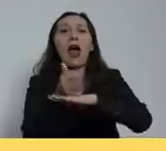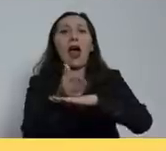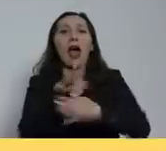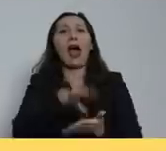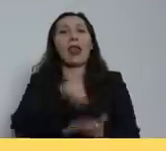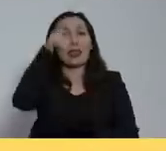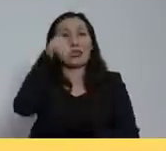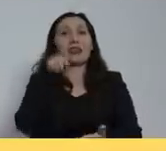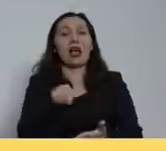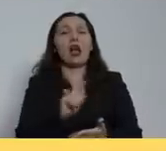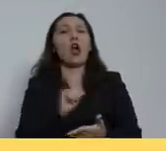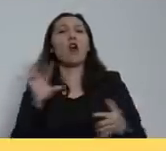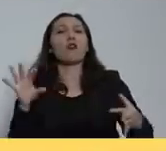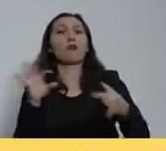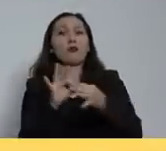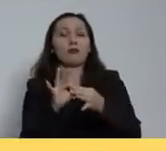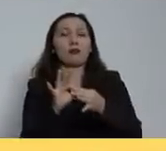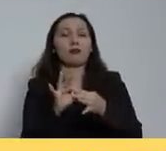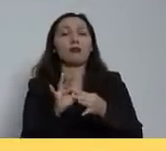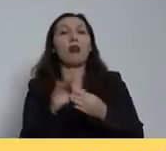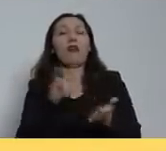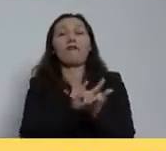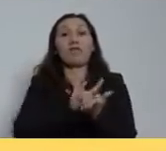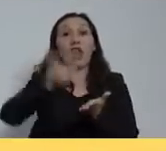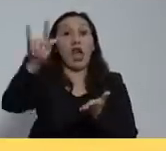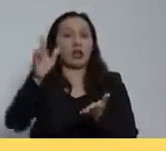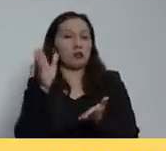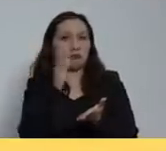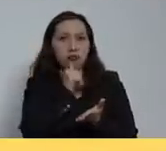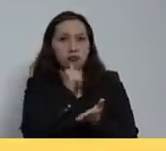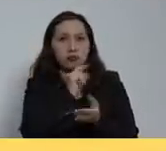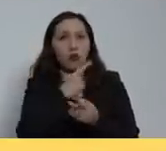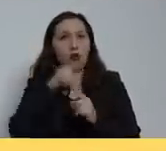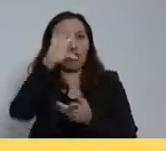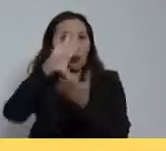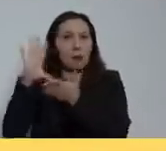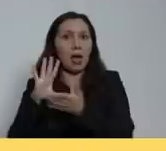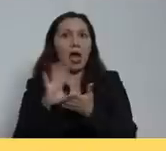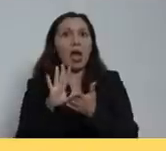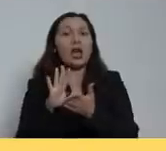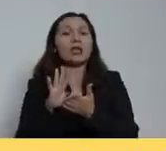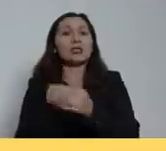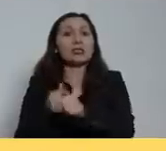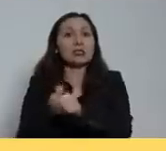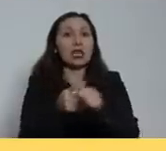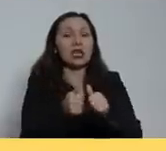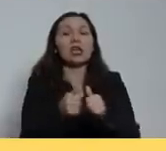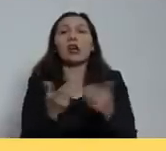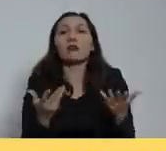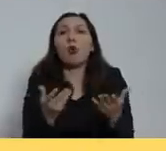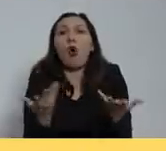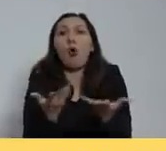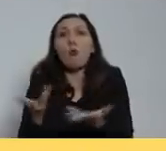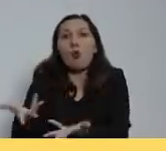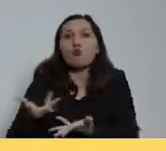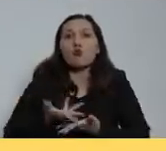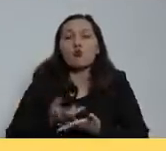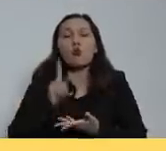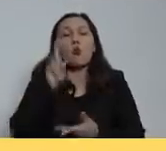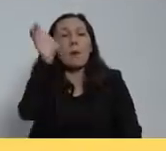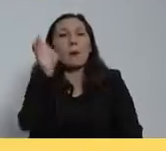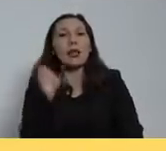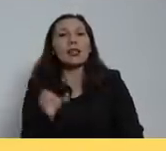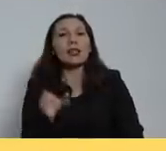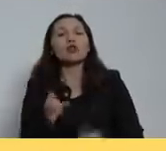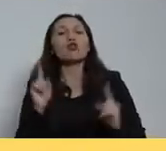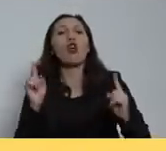está vinculado a un viaje desde algún país fronterizo, sino que es una persona